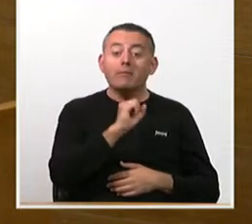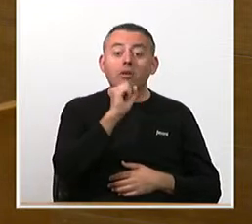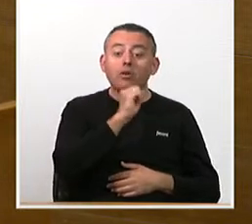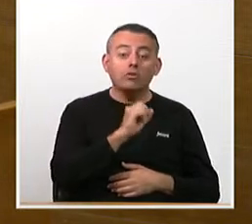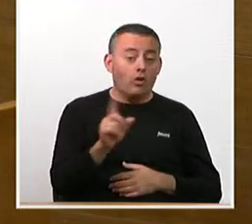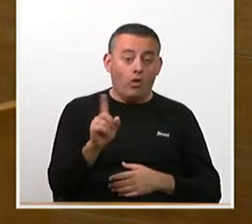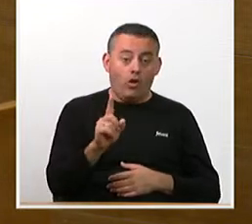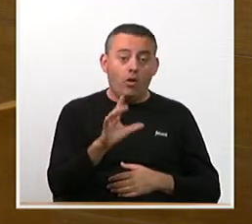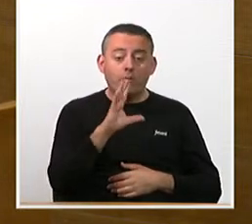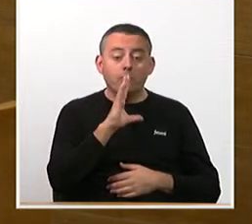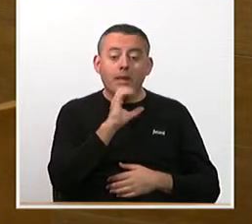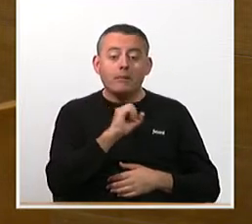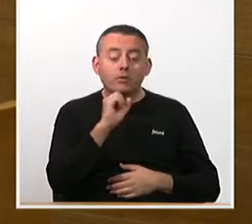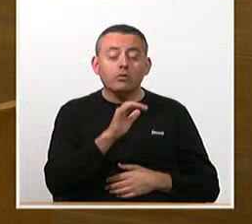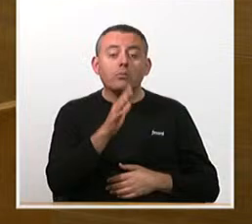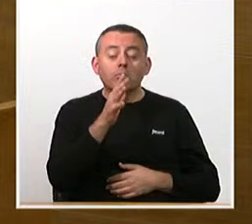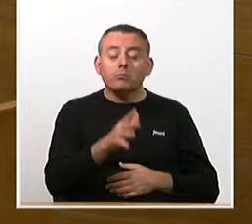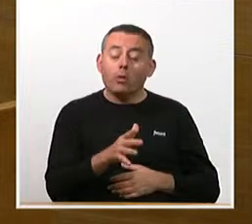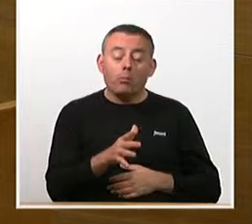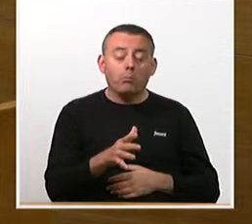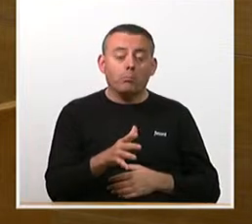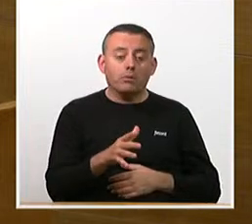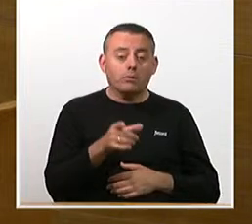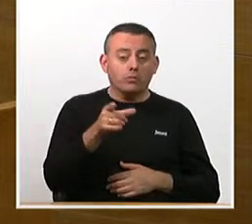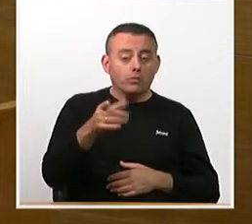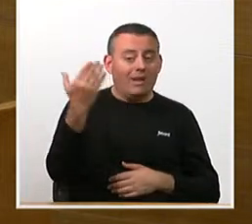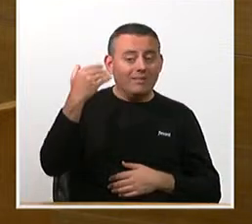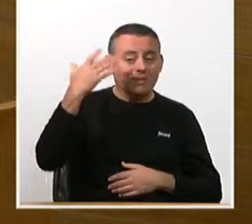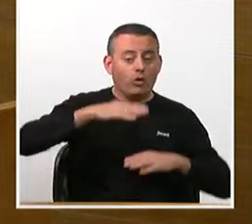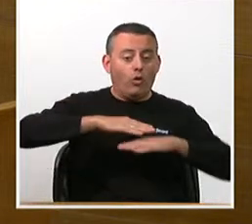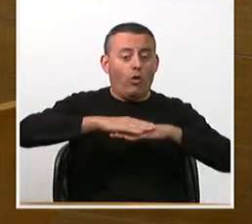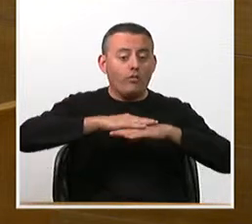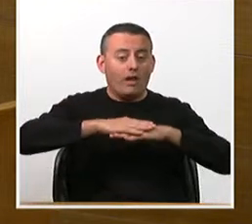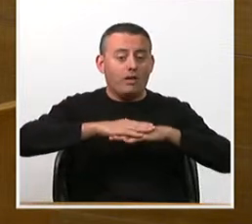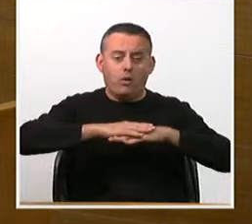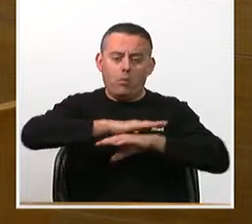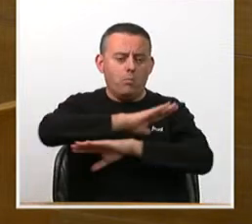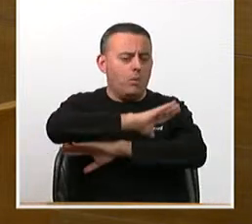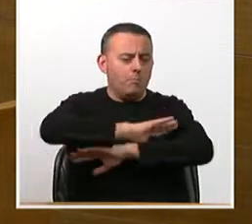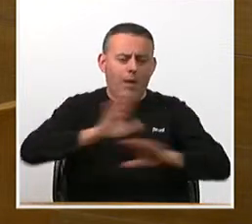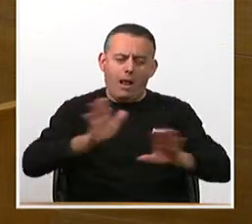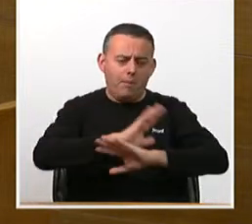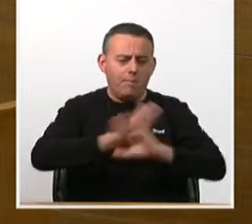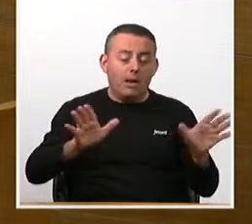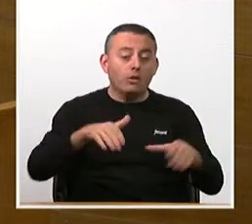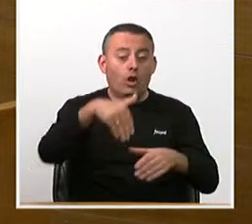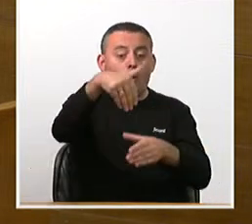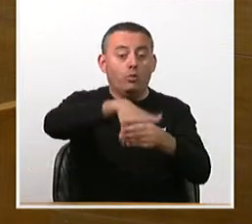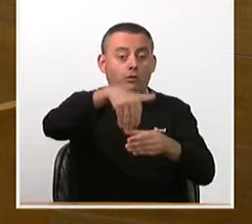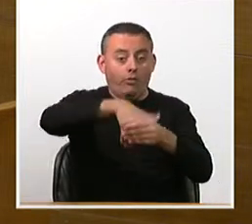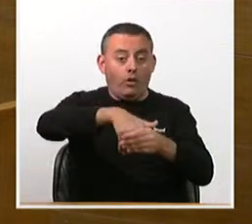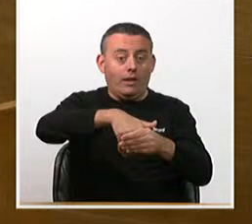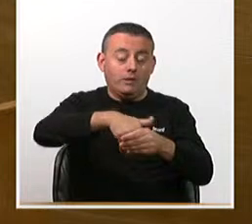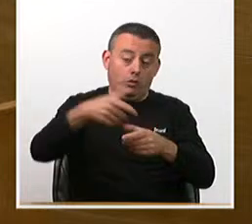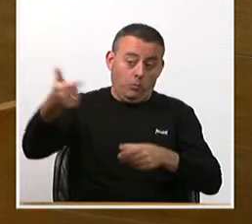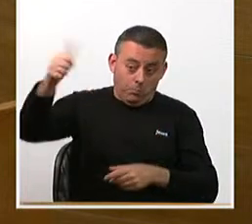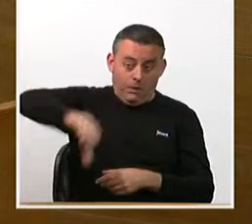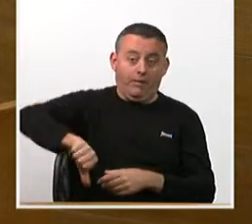han ido a la oposición porque ustedes hacían muchas cosas muy mal es que por ejemplo le digo que desde mi consellería